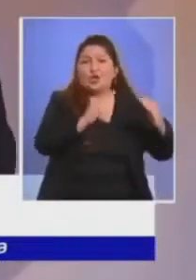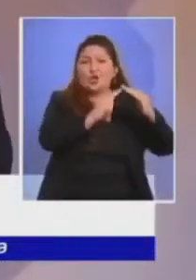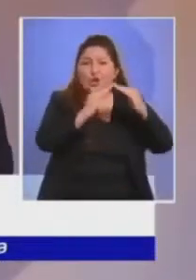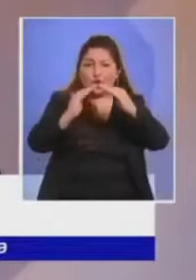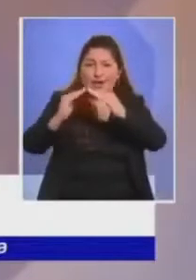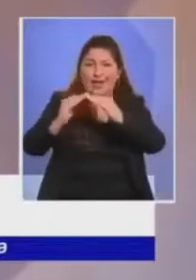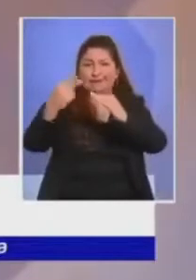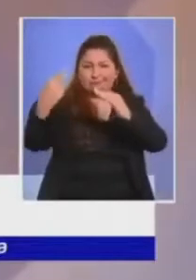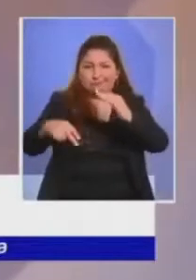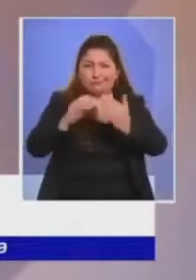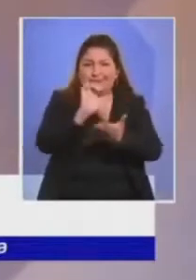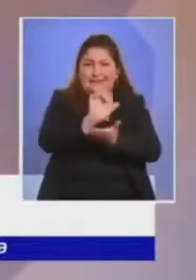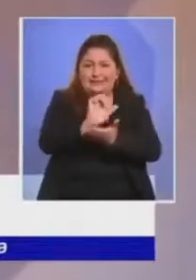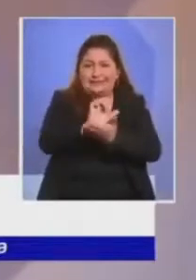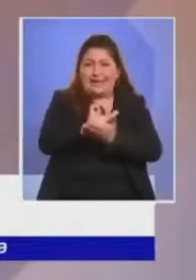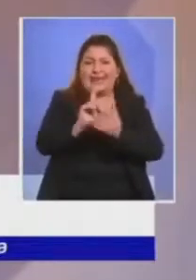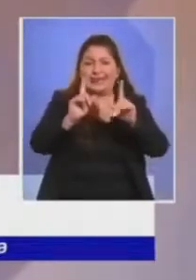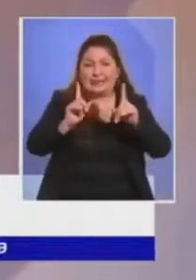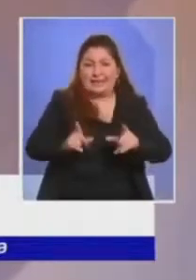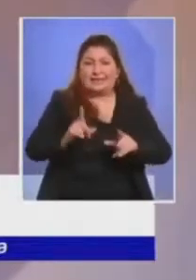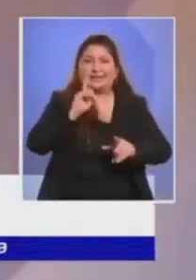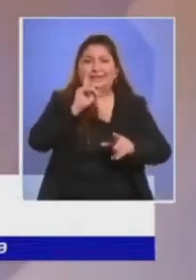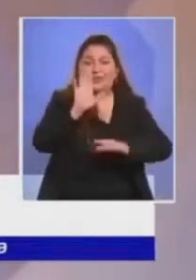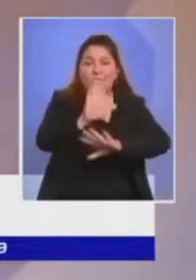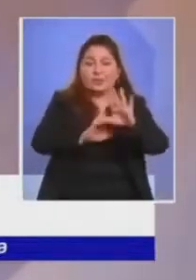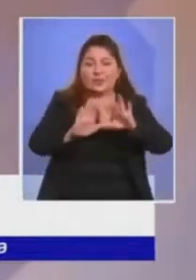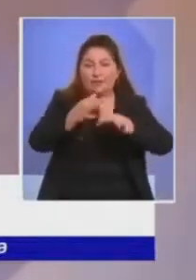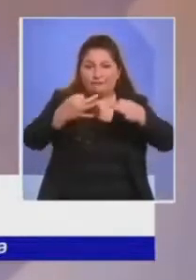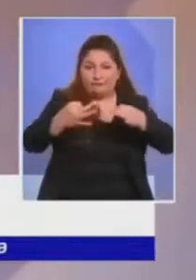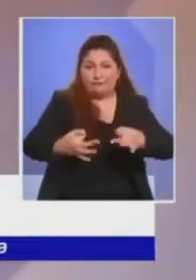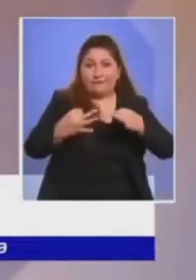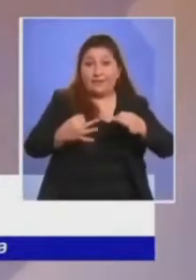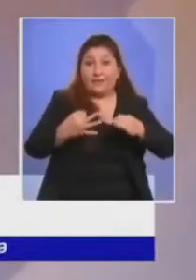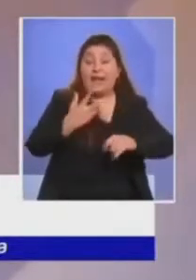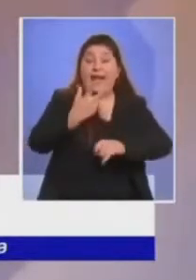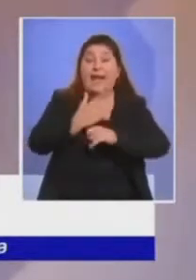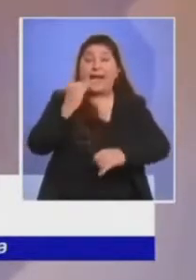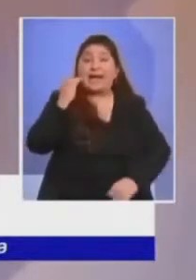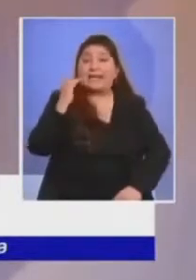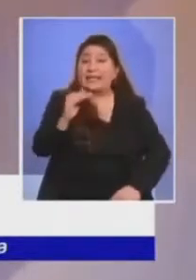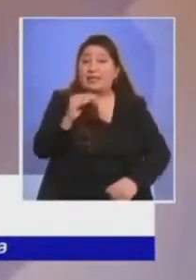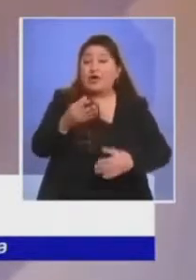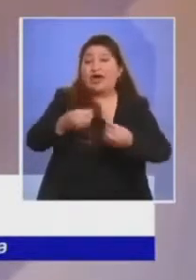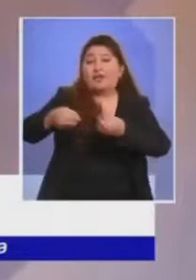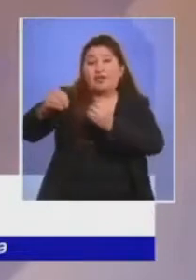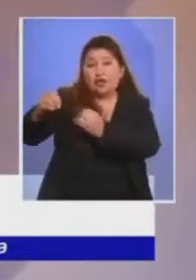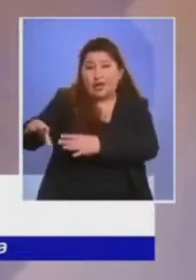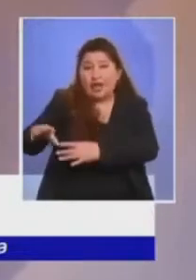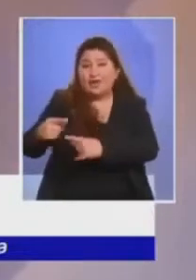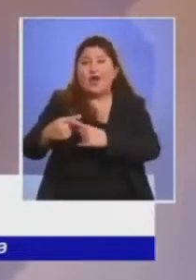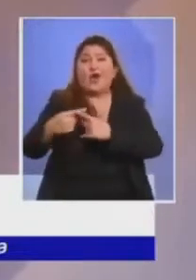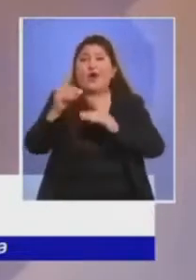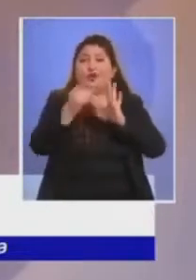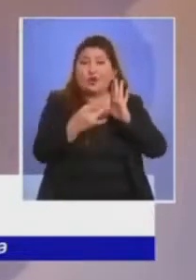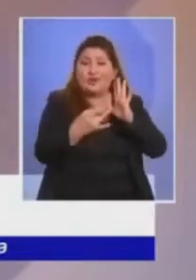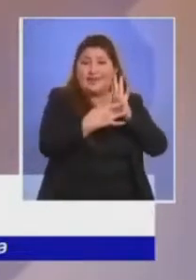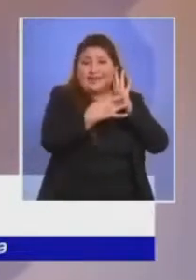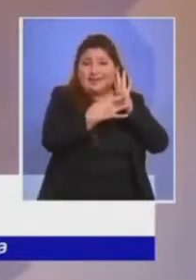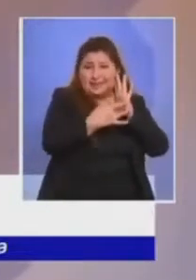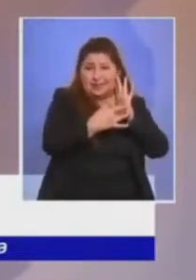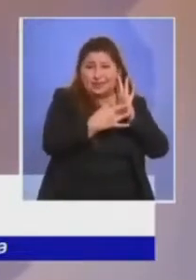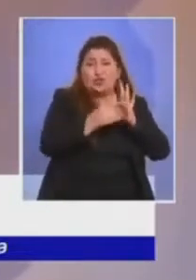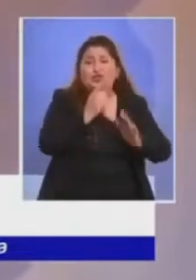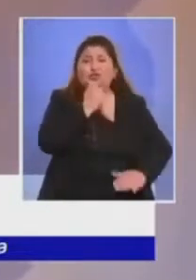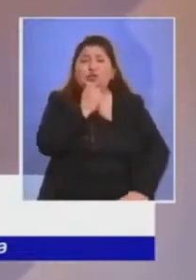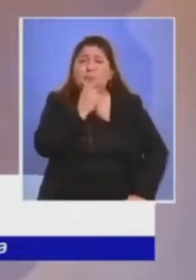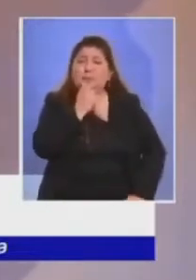pensar de otra manera a los niños. Hay niños que están abandonados, niños que están vinculados a delitos, en todos los casos. La visión de la sospecha con el niño delincuente